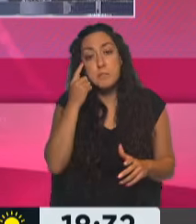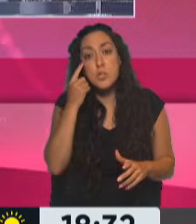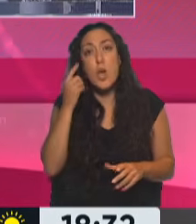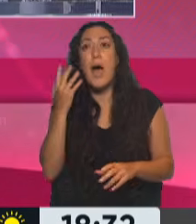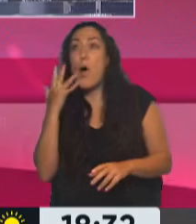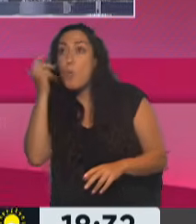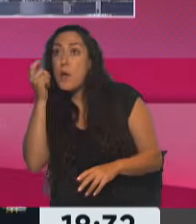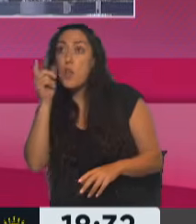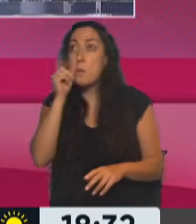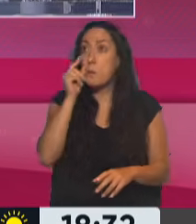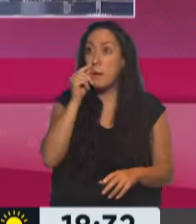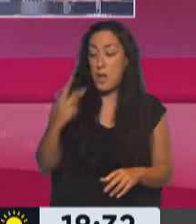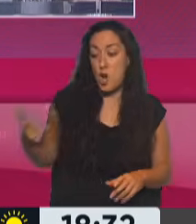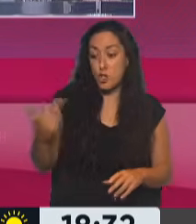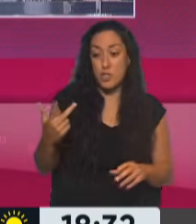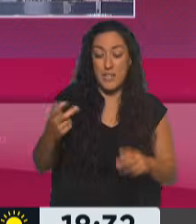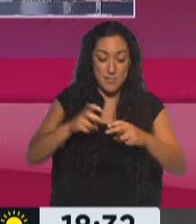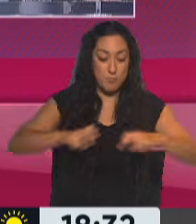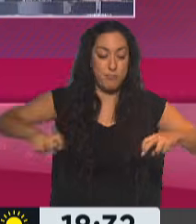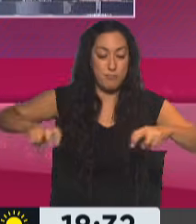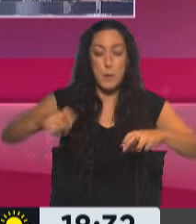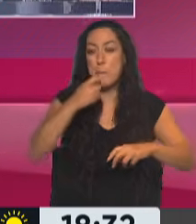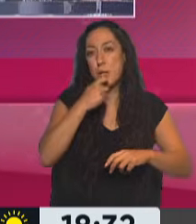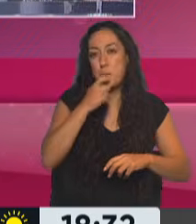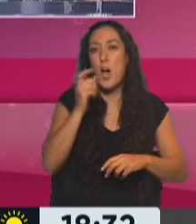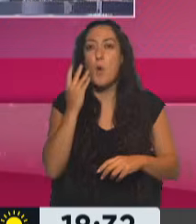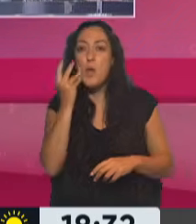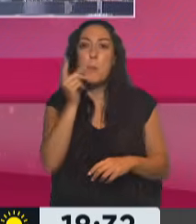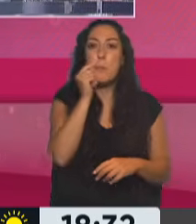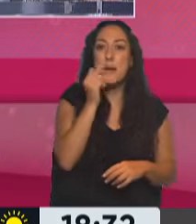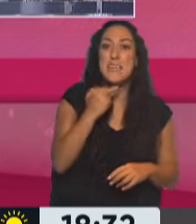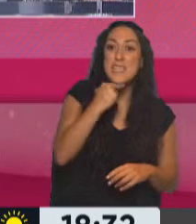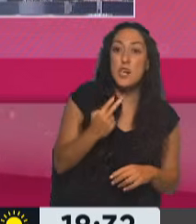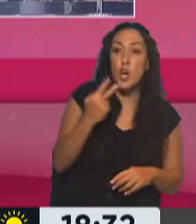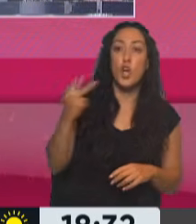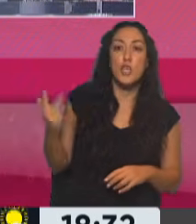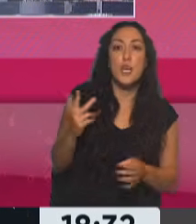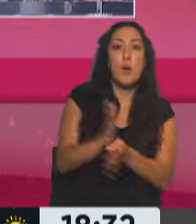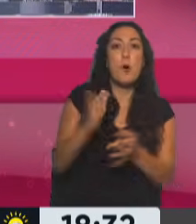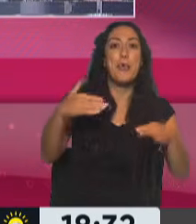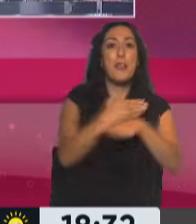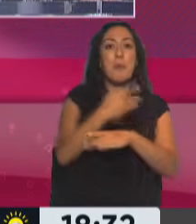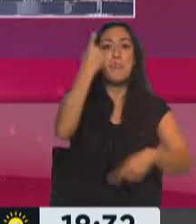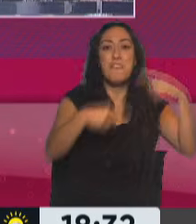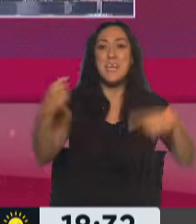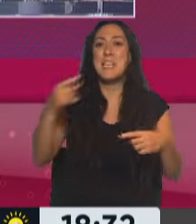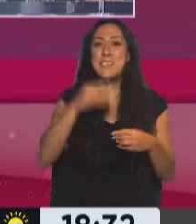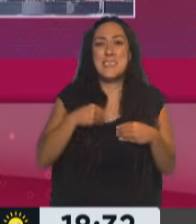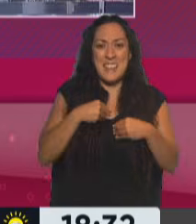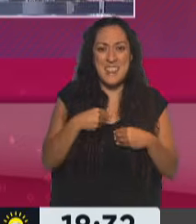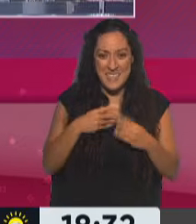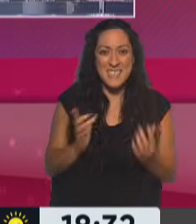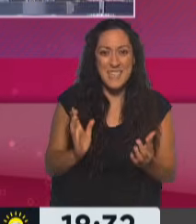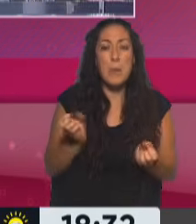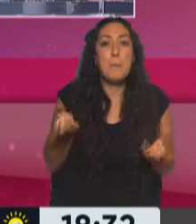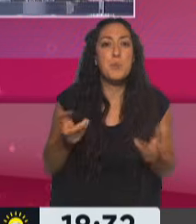un padre y se sientan los tres en la misma mesa, un abuelo, un padre y un hijo, los tres hablan en idiomas distintos. La tecnología acelera